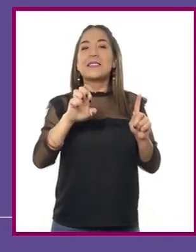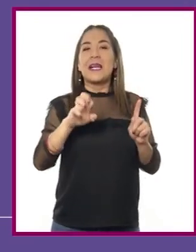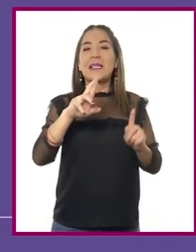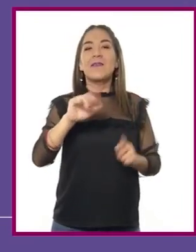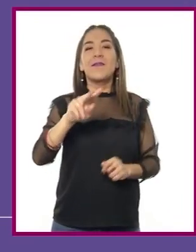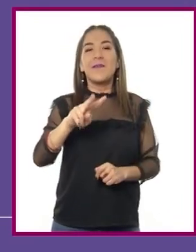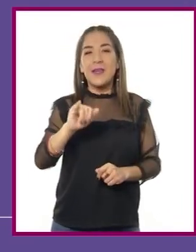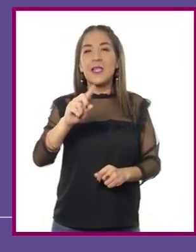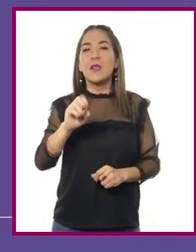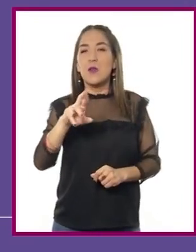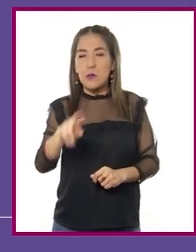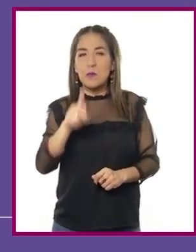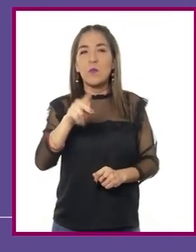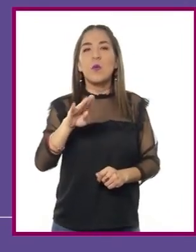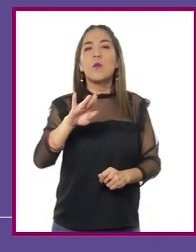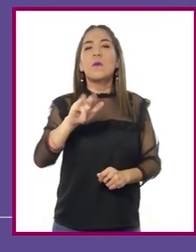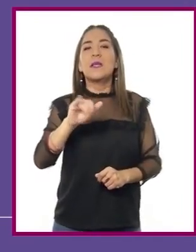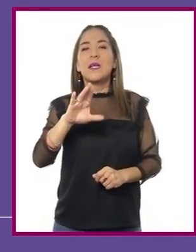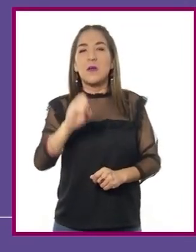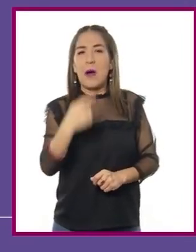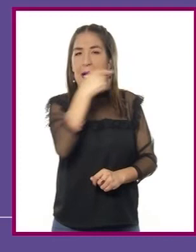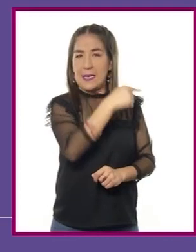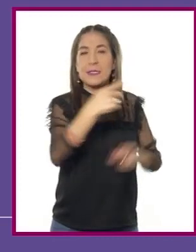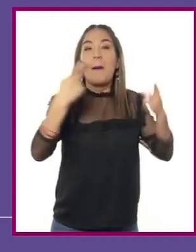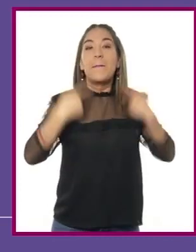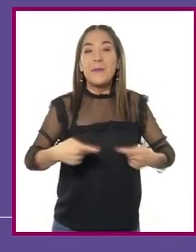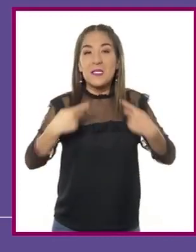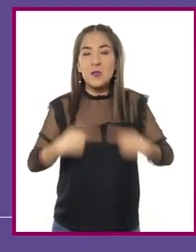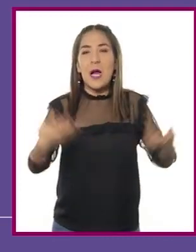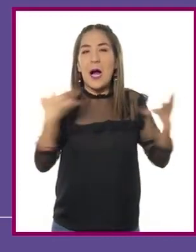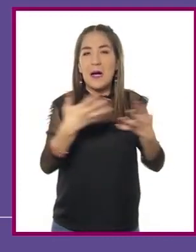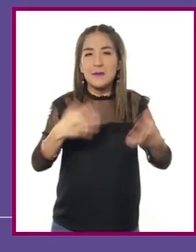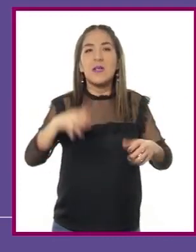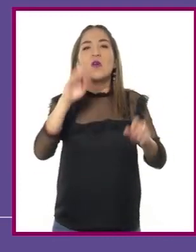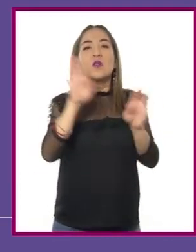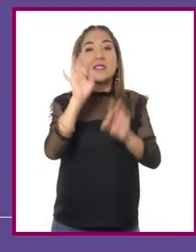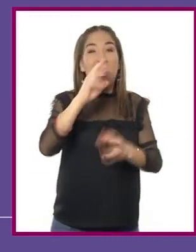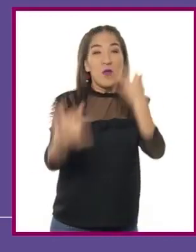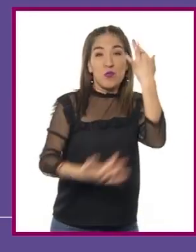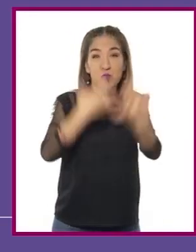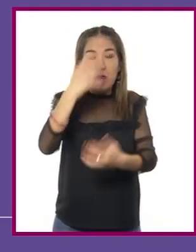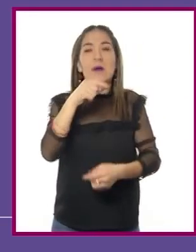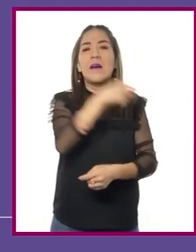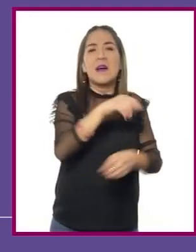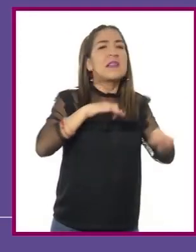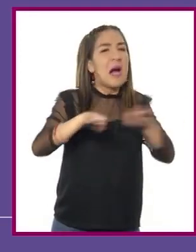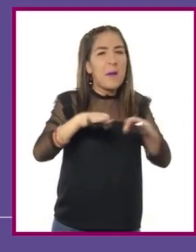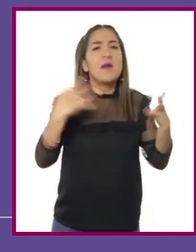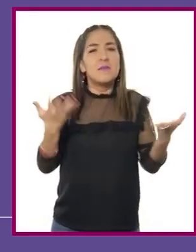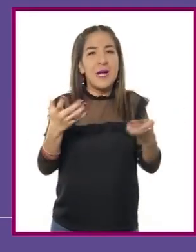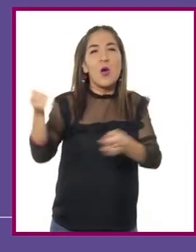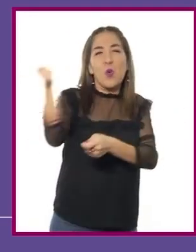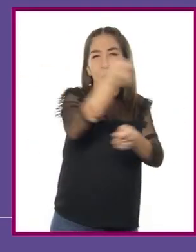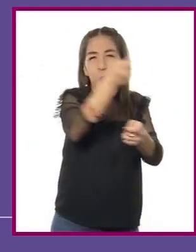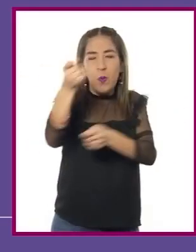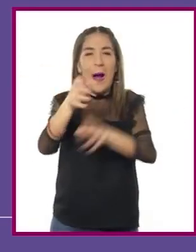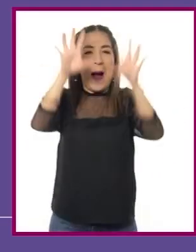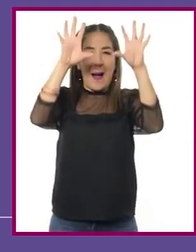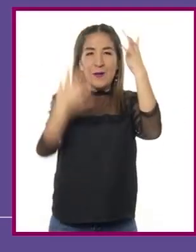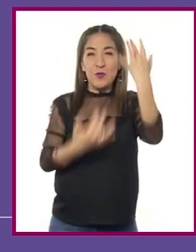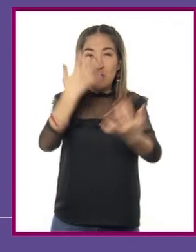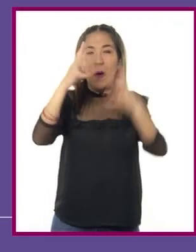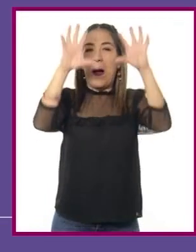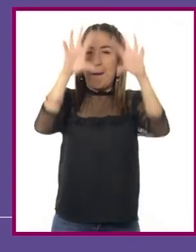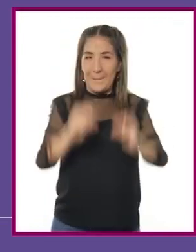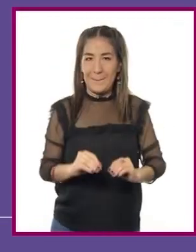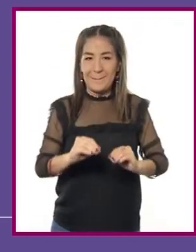Persona que combate incendios. Acciones que realizan. Apagar incendios forestales. Área